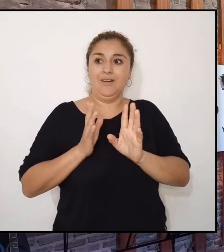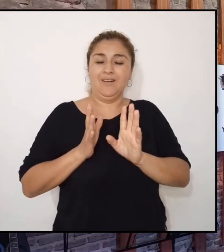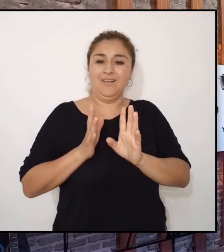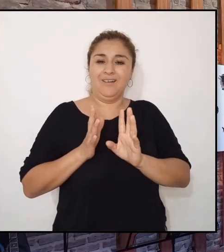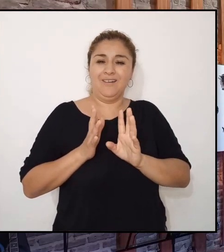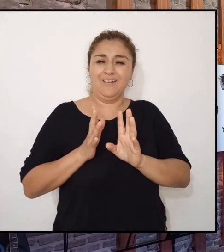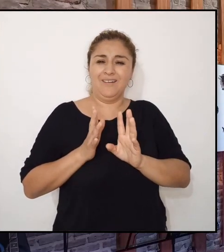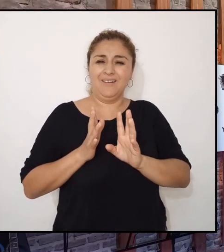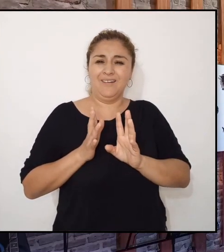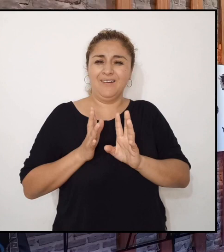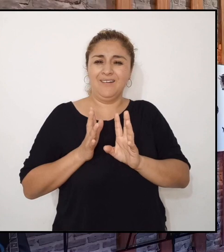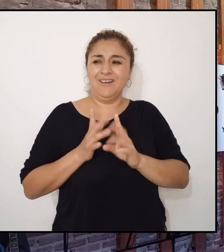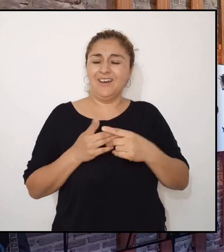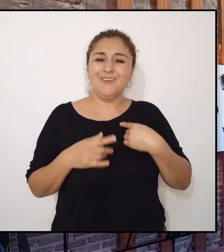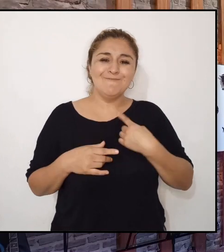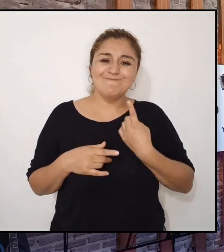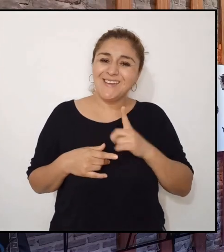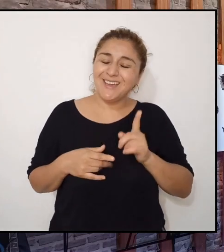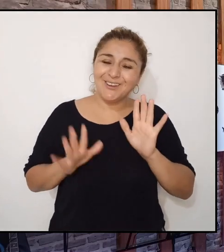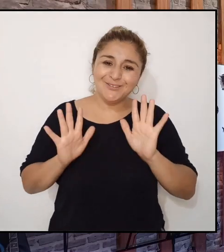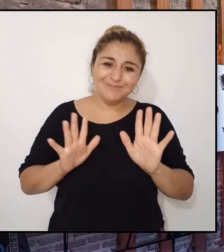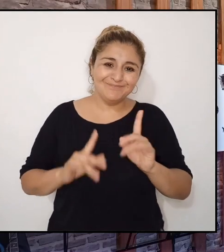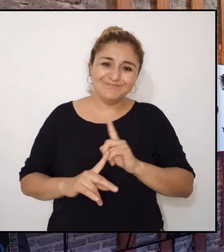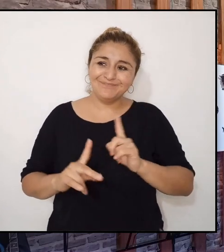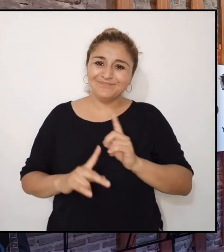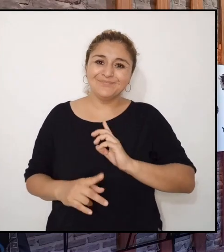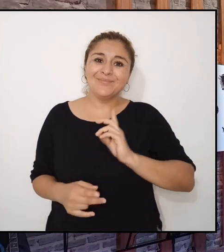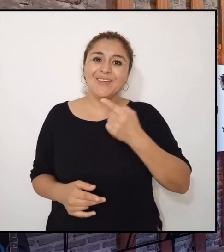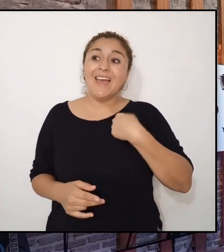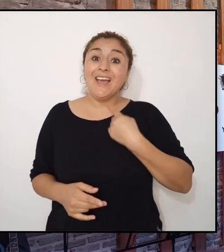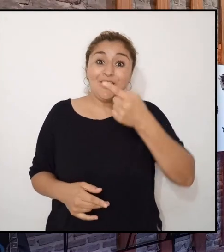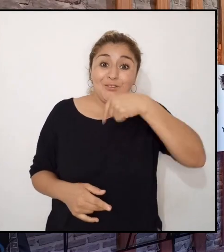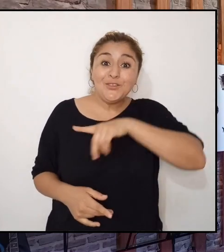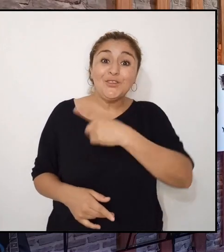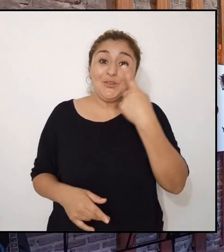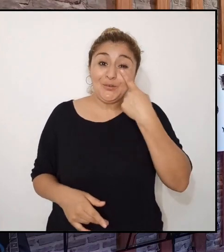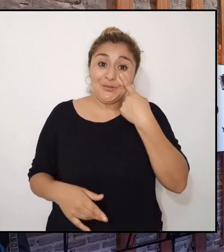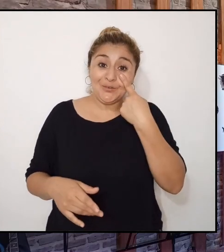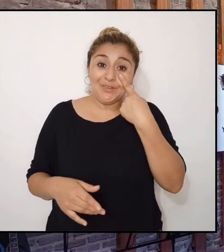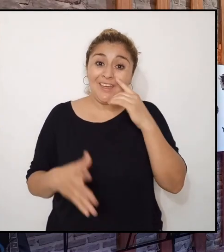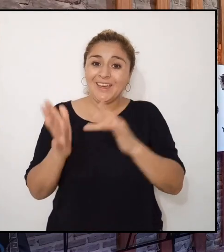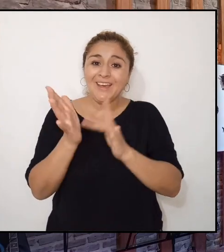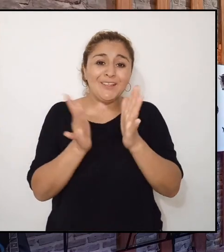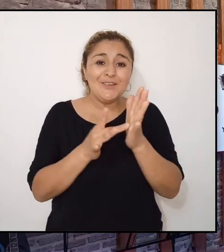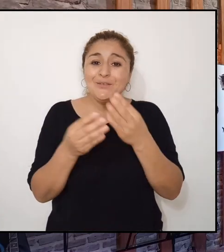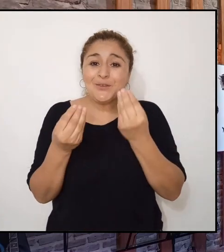Él me llevó a empezar a conocerlo más a Él, en su palabra,